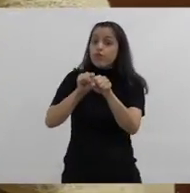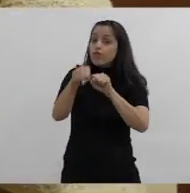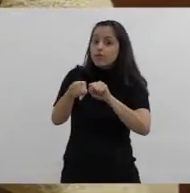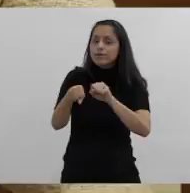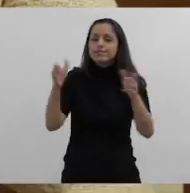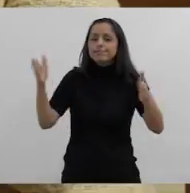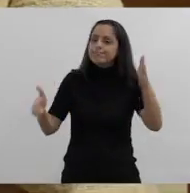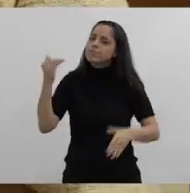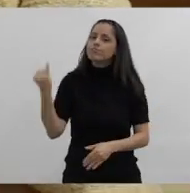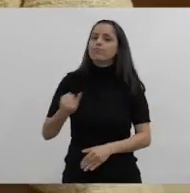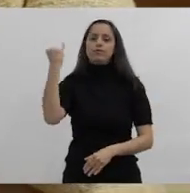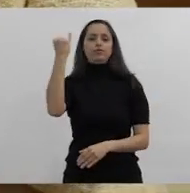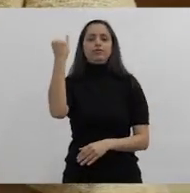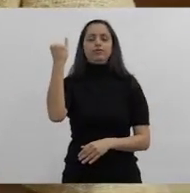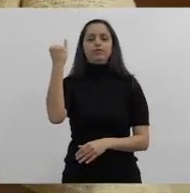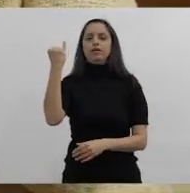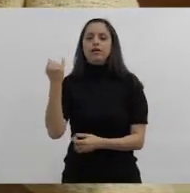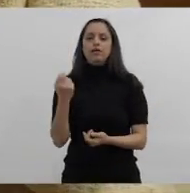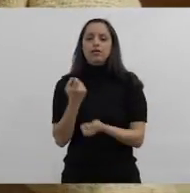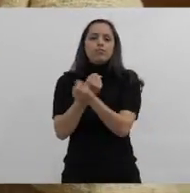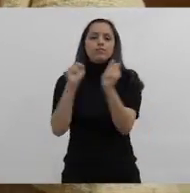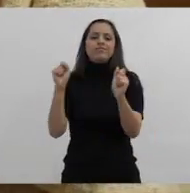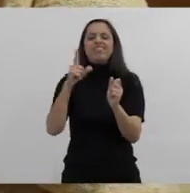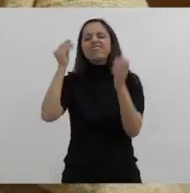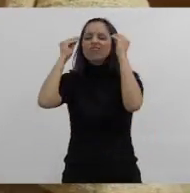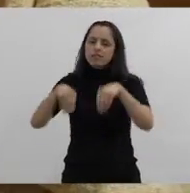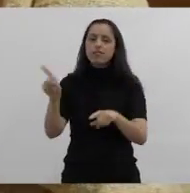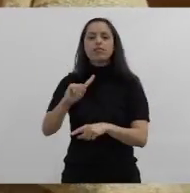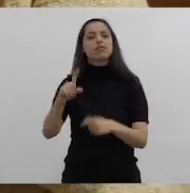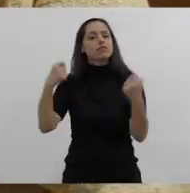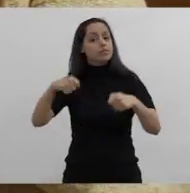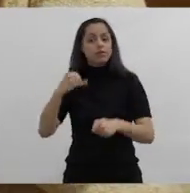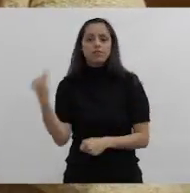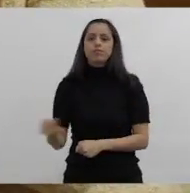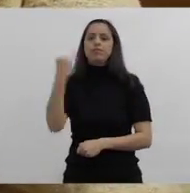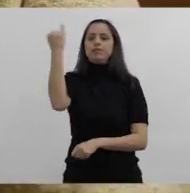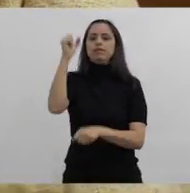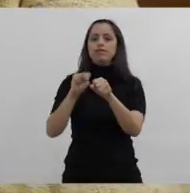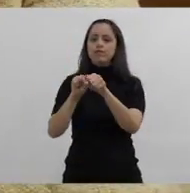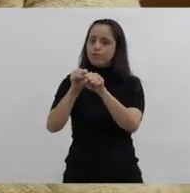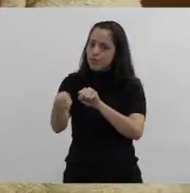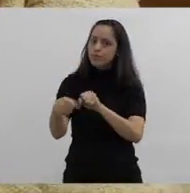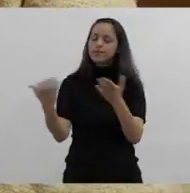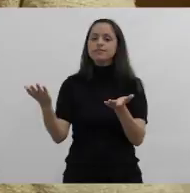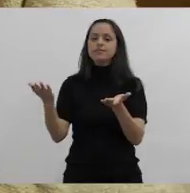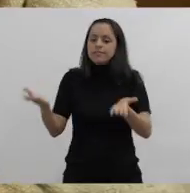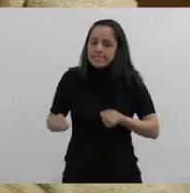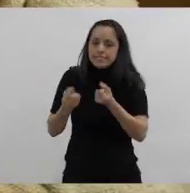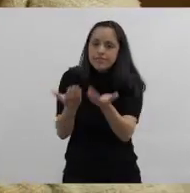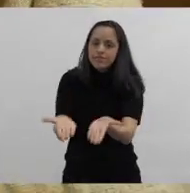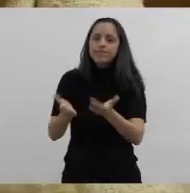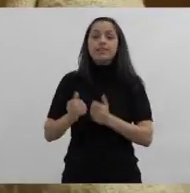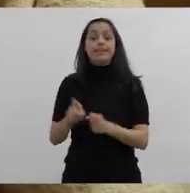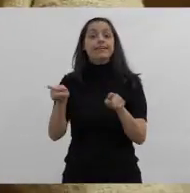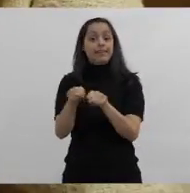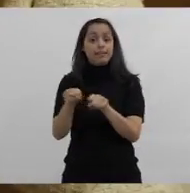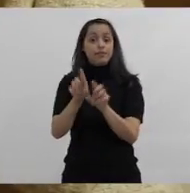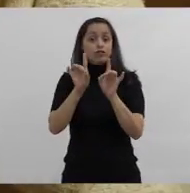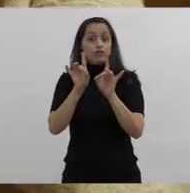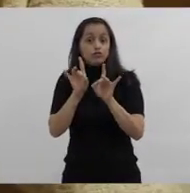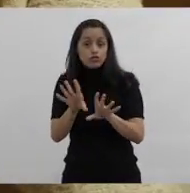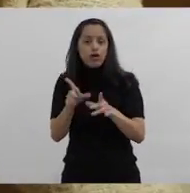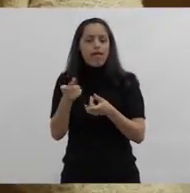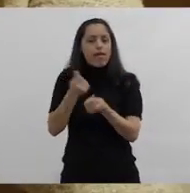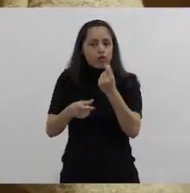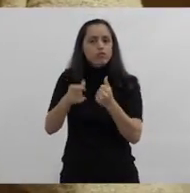formando, y el periodo de formación es limitado, es ese, y no se puede desestimar. Entonces me parece fundamental, me parece que es algo en lo que